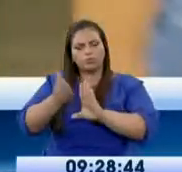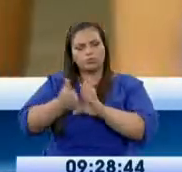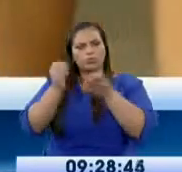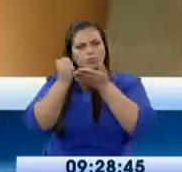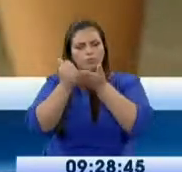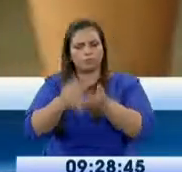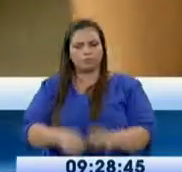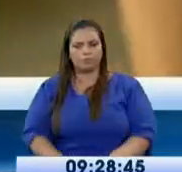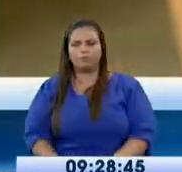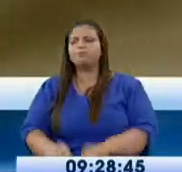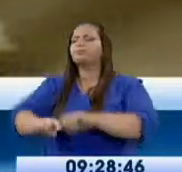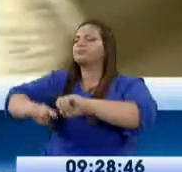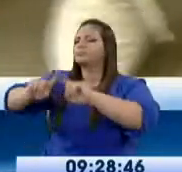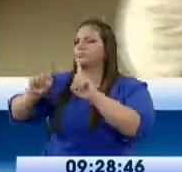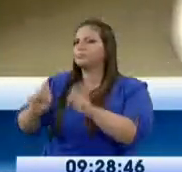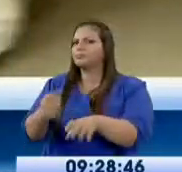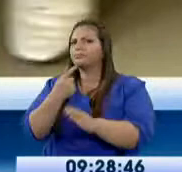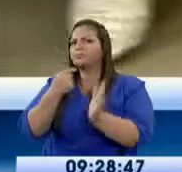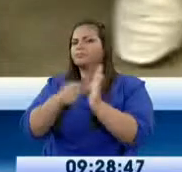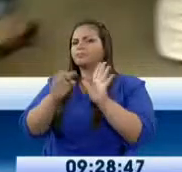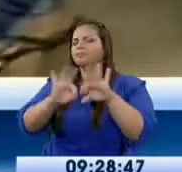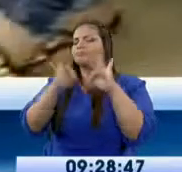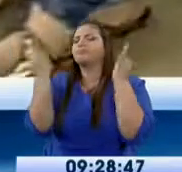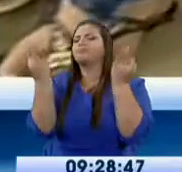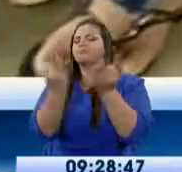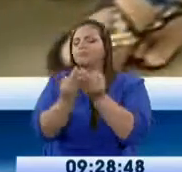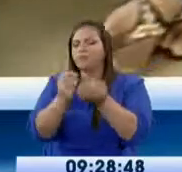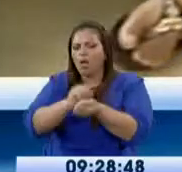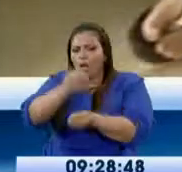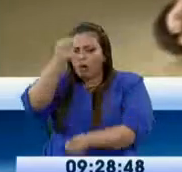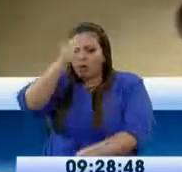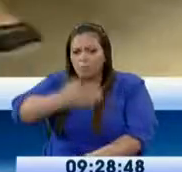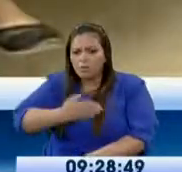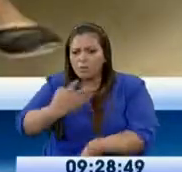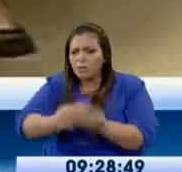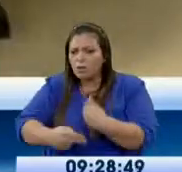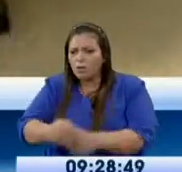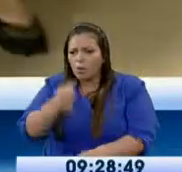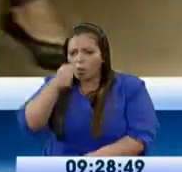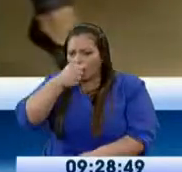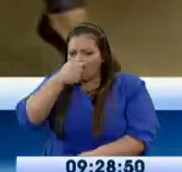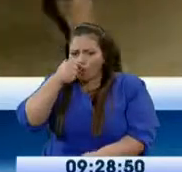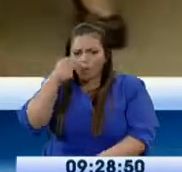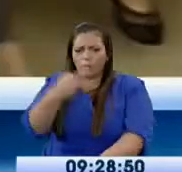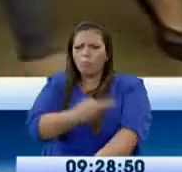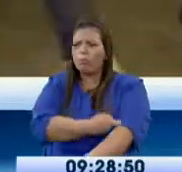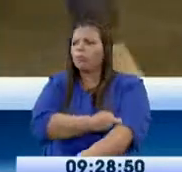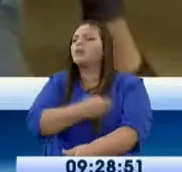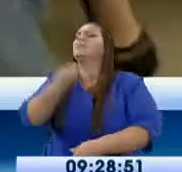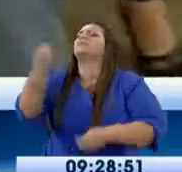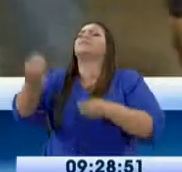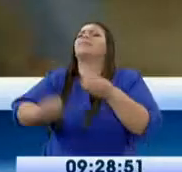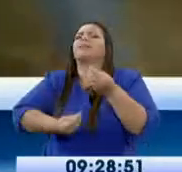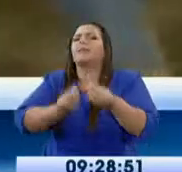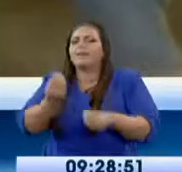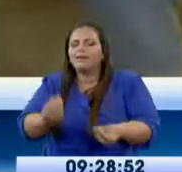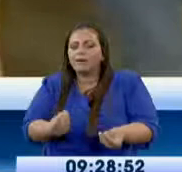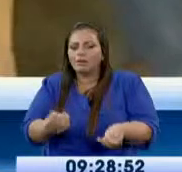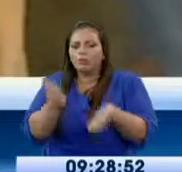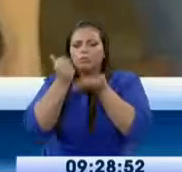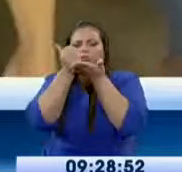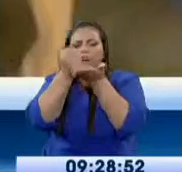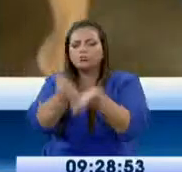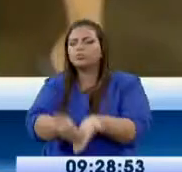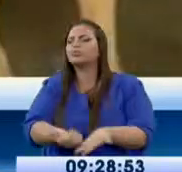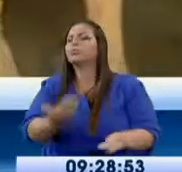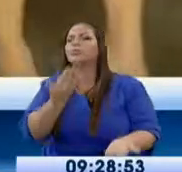un adulto se involucró en el consumo de la droga, ¿qué hay que hacer? Es la pregunta del millón, es la pregunta que todas las madres